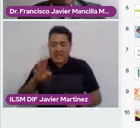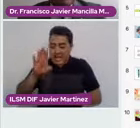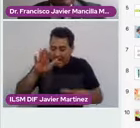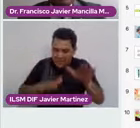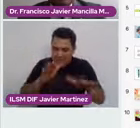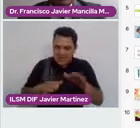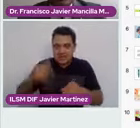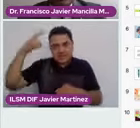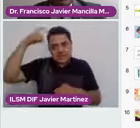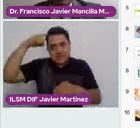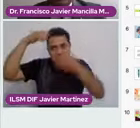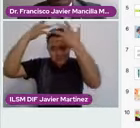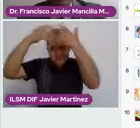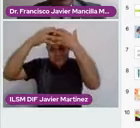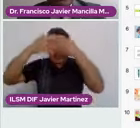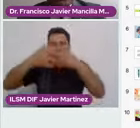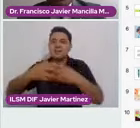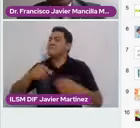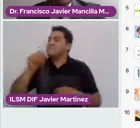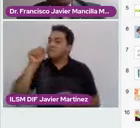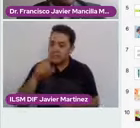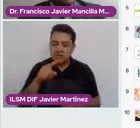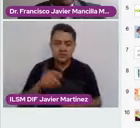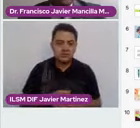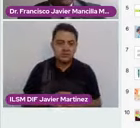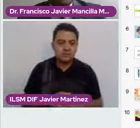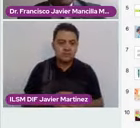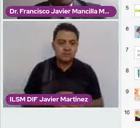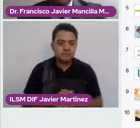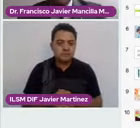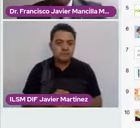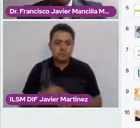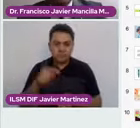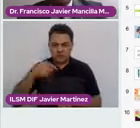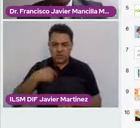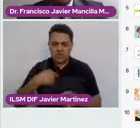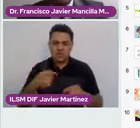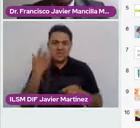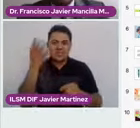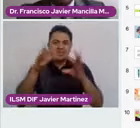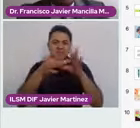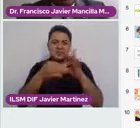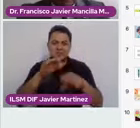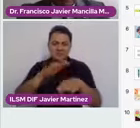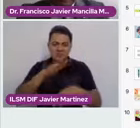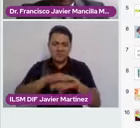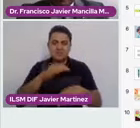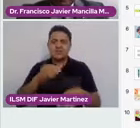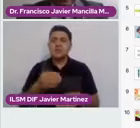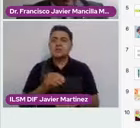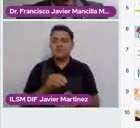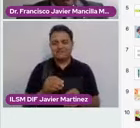Esto es complejo, pero se los voy a explicar en un par de segundos.